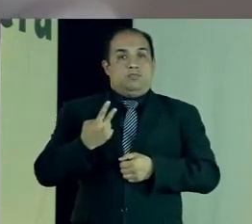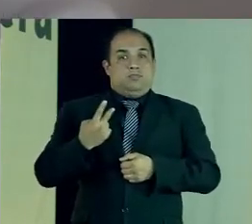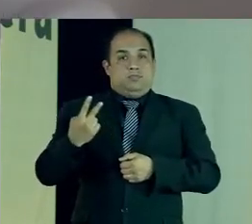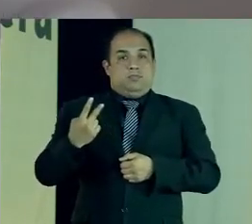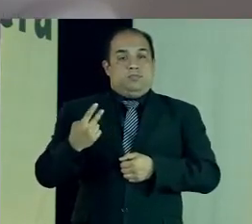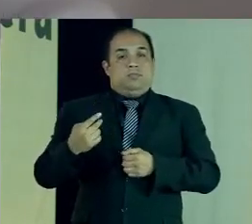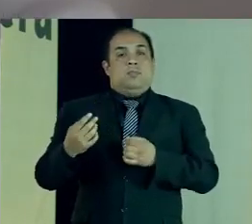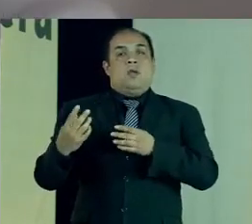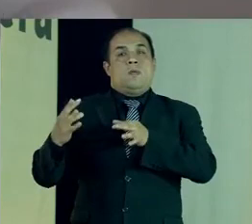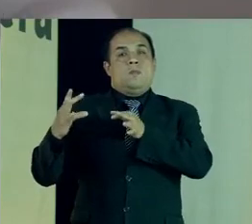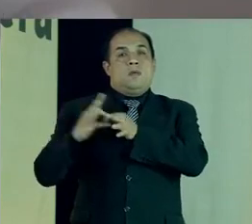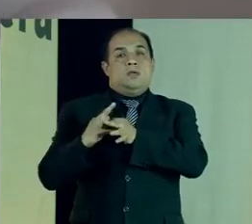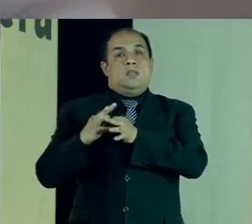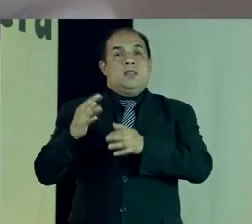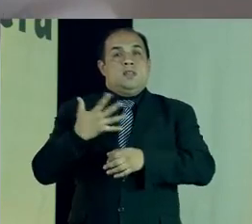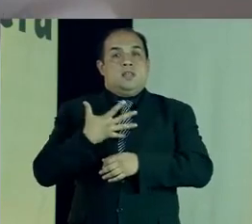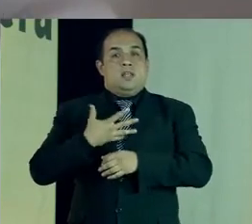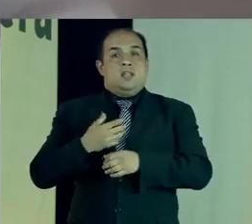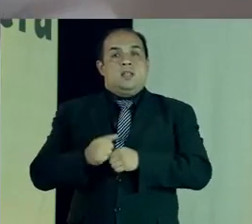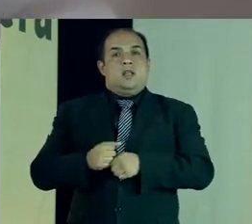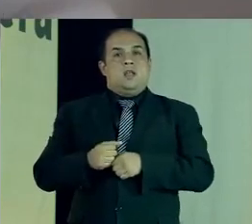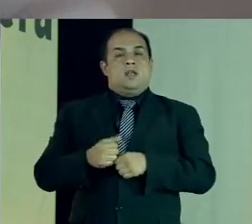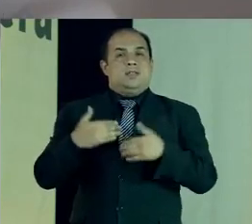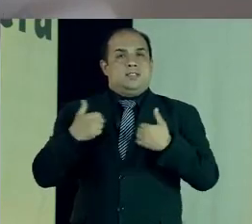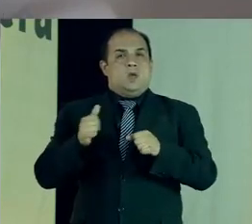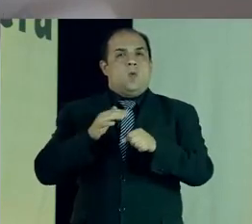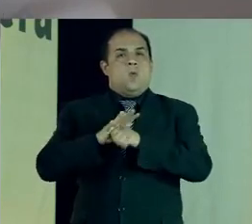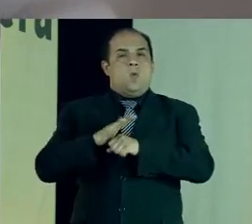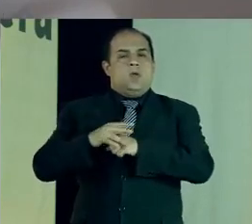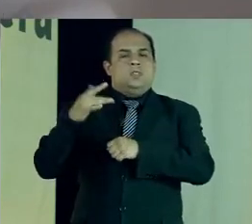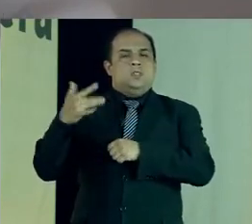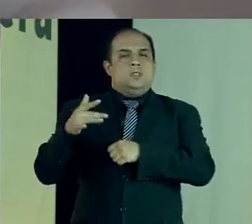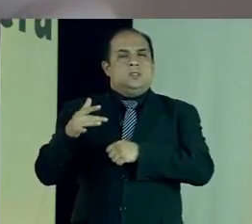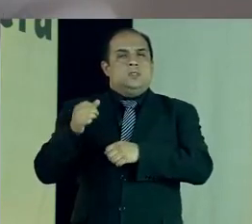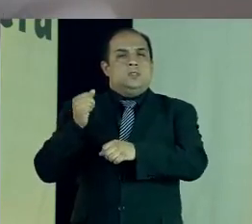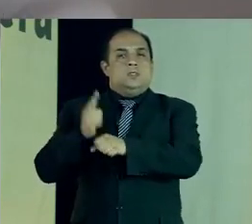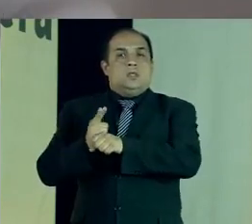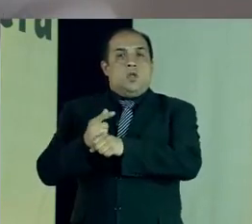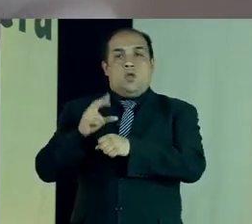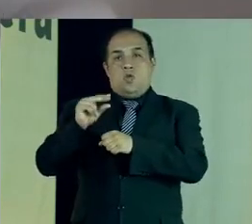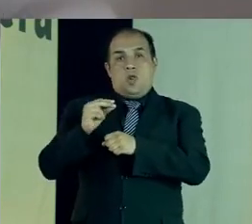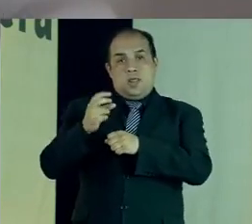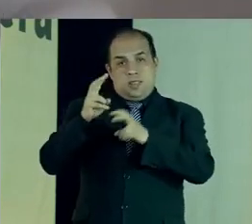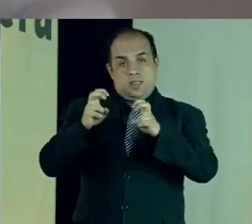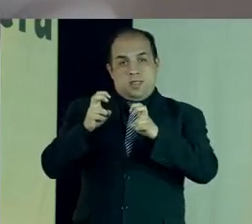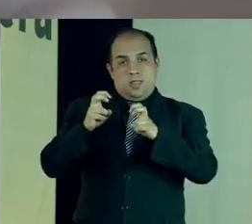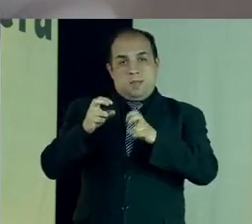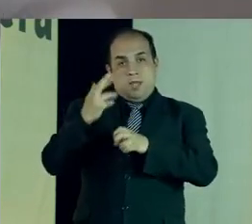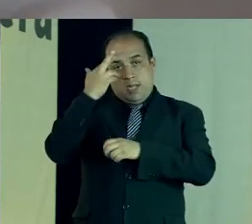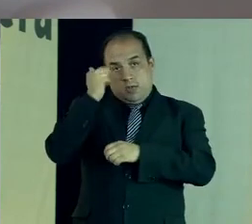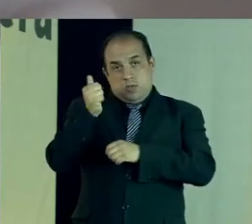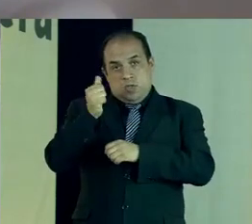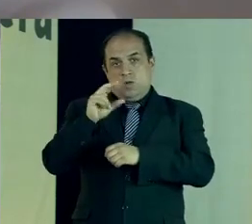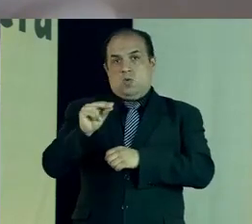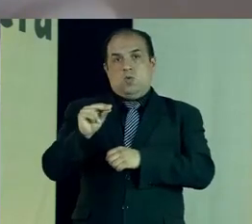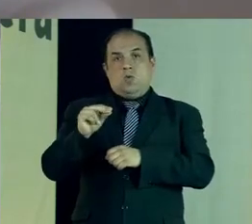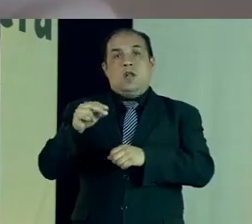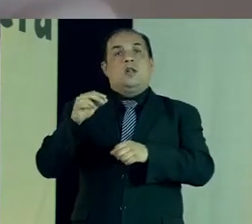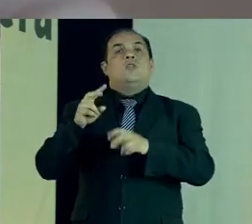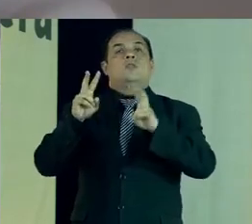de la identificación del dolor no en un plano racional sino en un plano emocional profundo